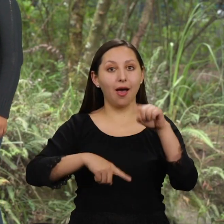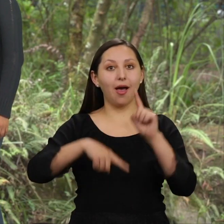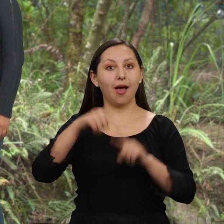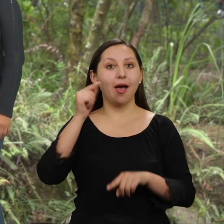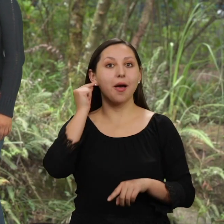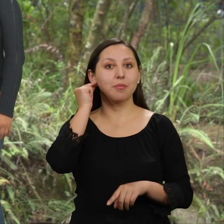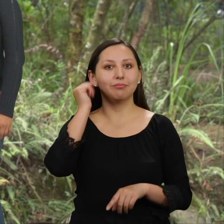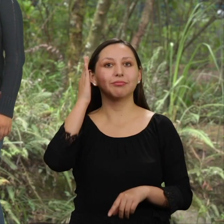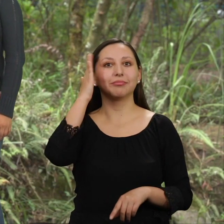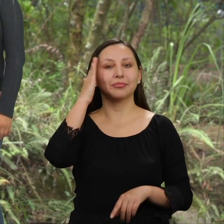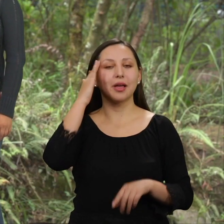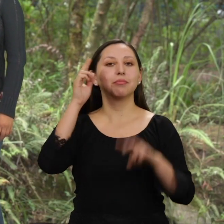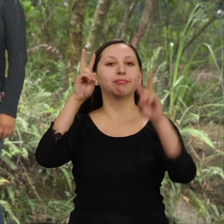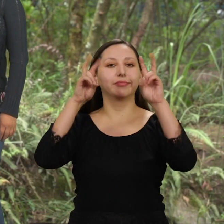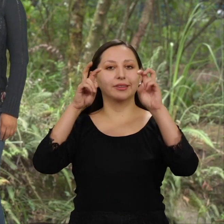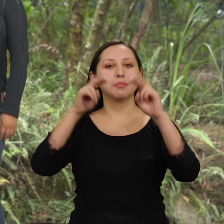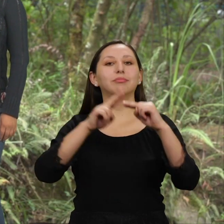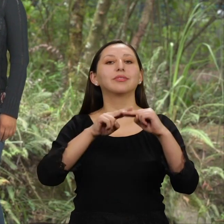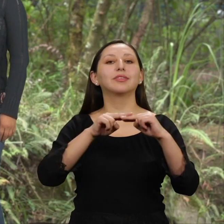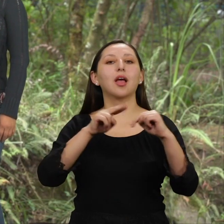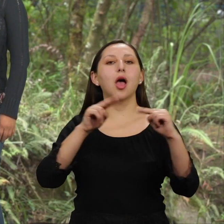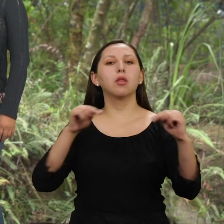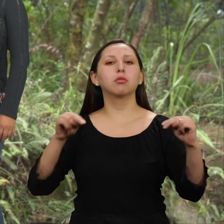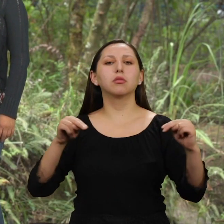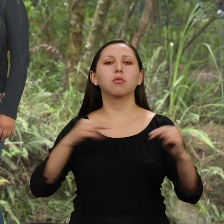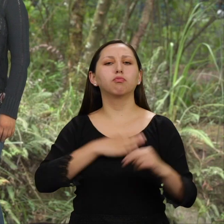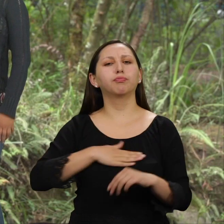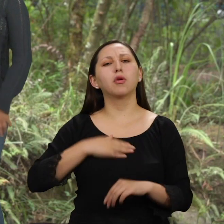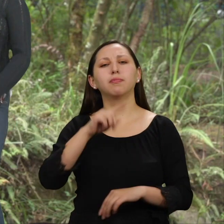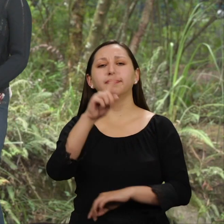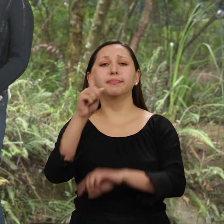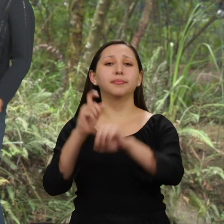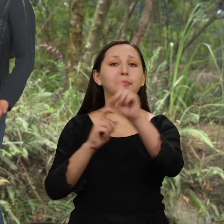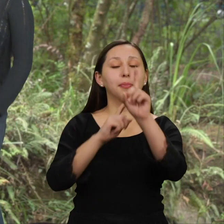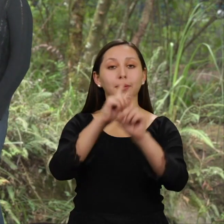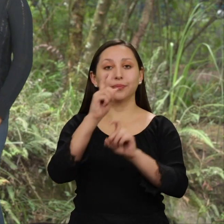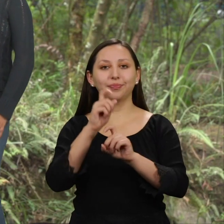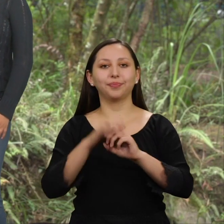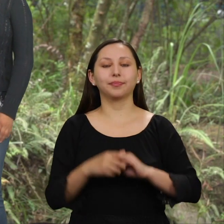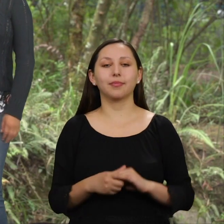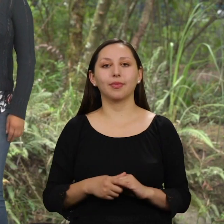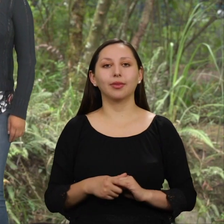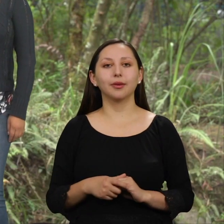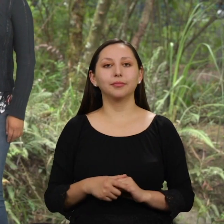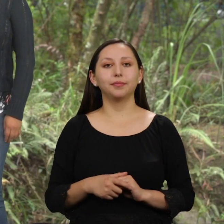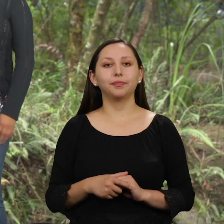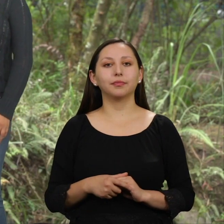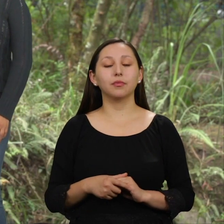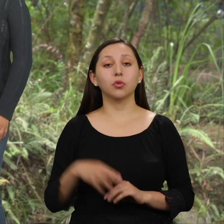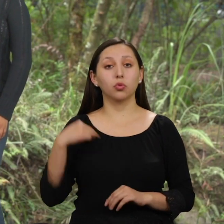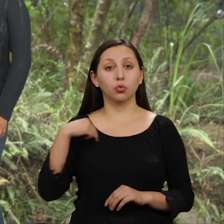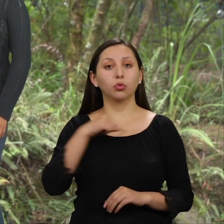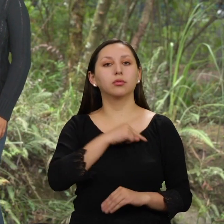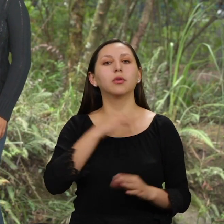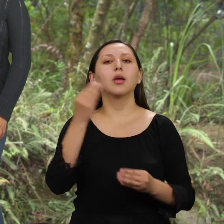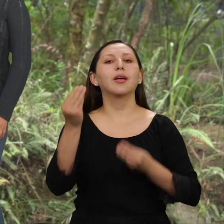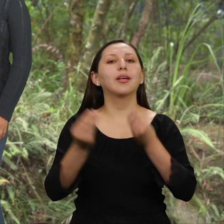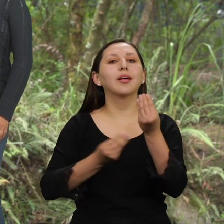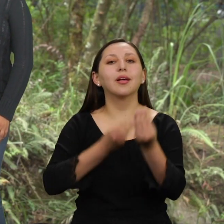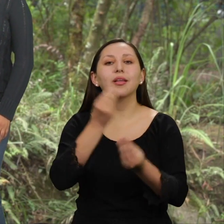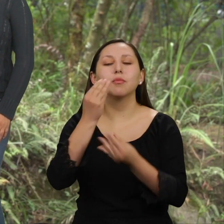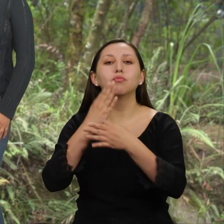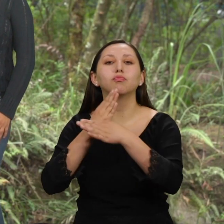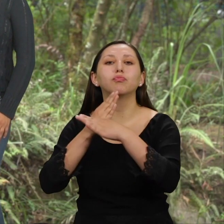conoce muchísimo sobre el tema que estamos hablando hoy ¿Te puedo hacer una pregunta? Claro que sí Atención ¿Qué podemos hacer para